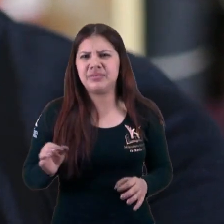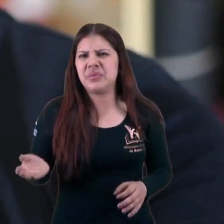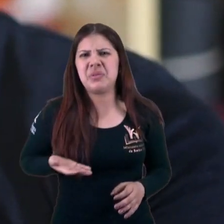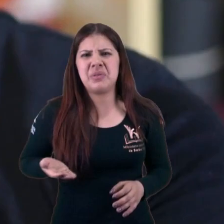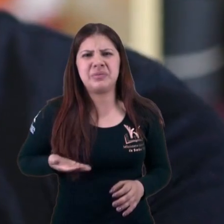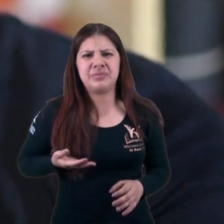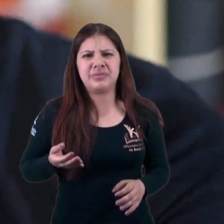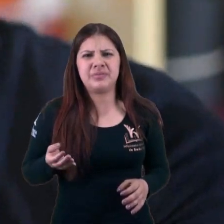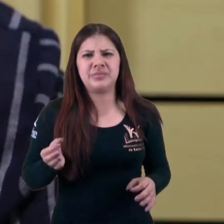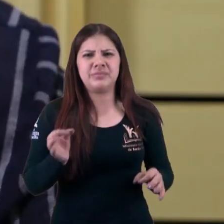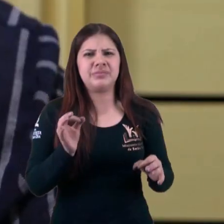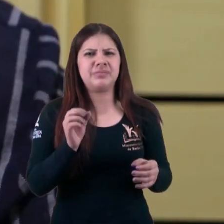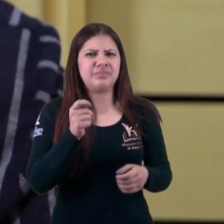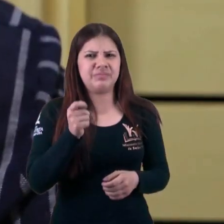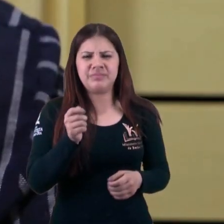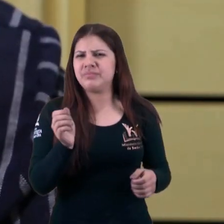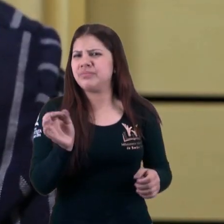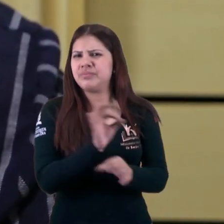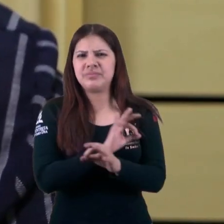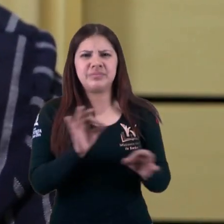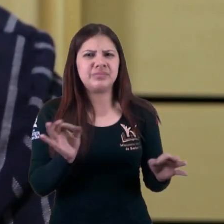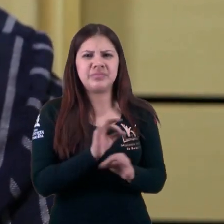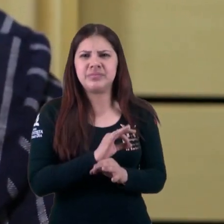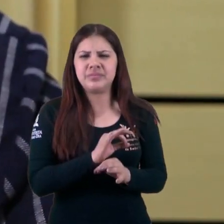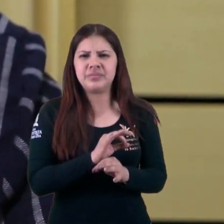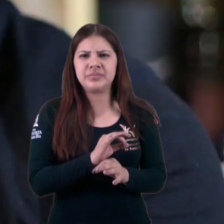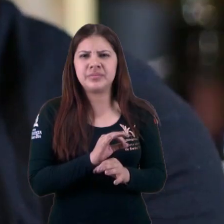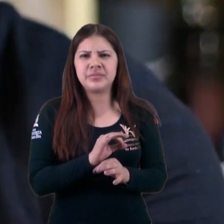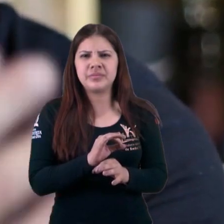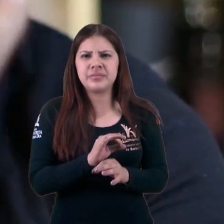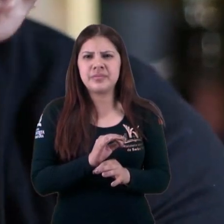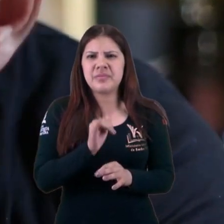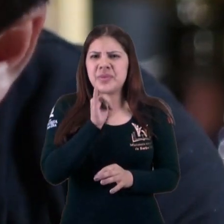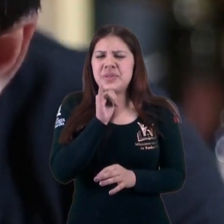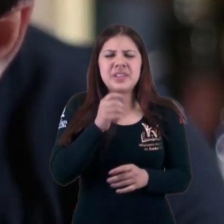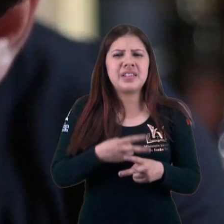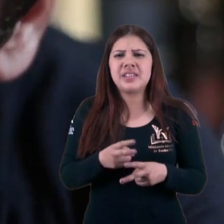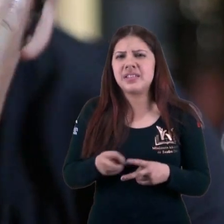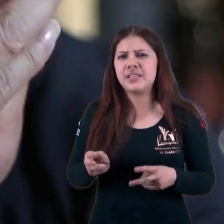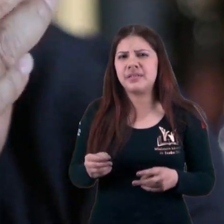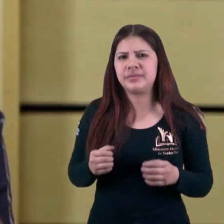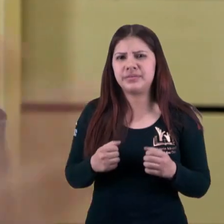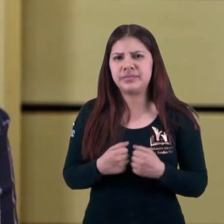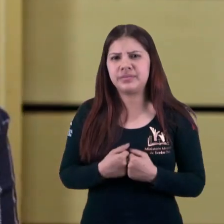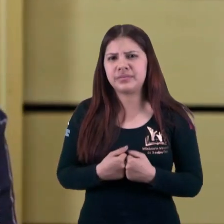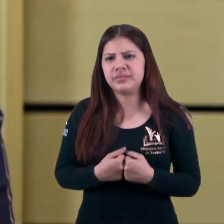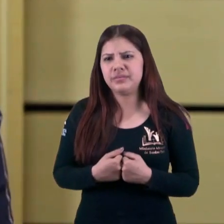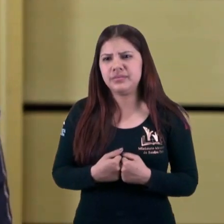sin dinero, completamente endeudados. No sé qué hacer.